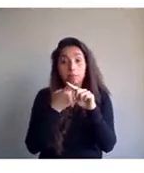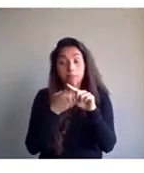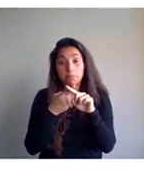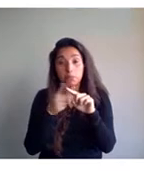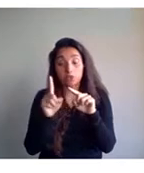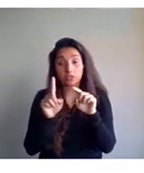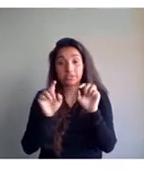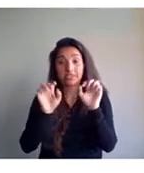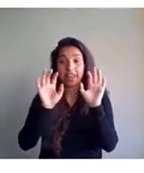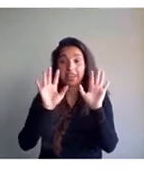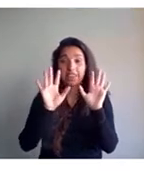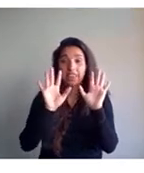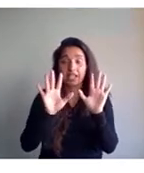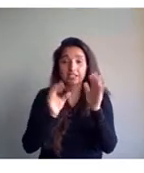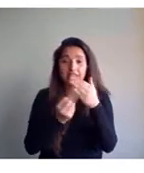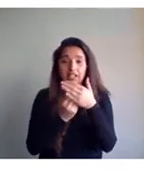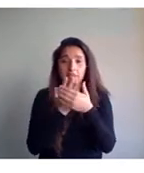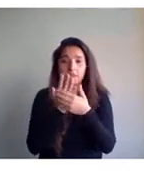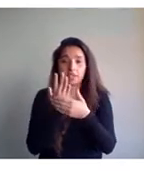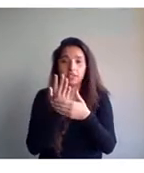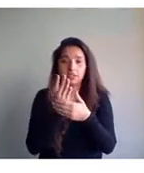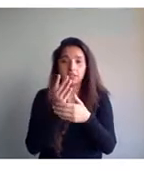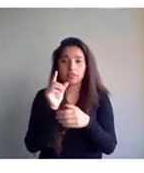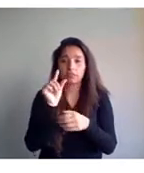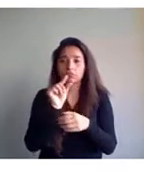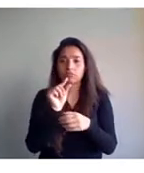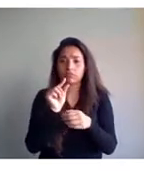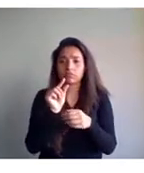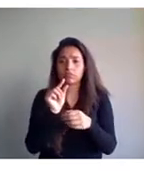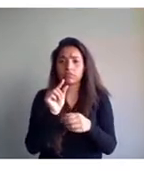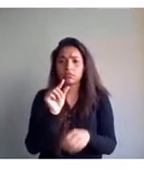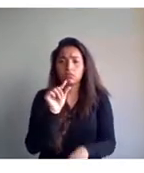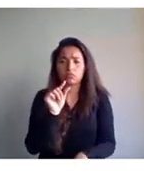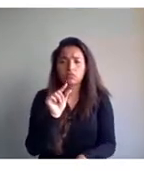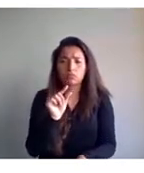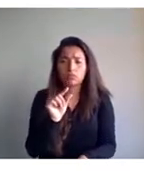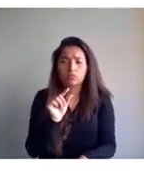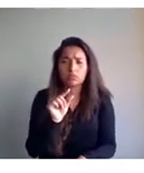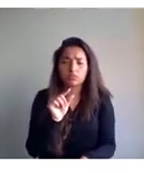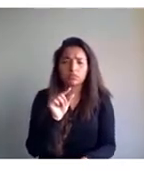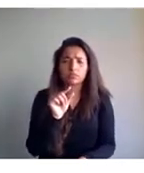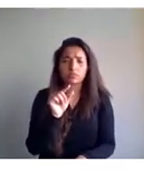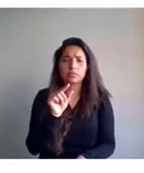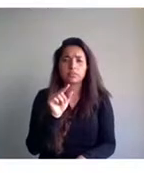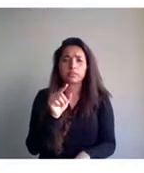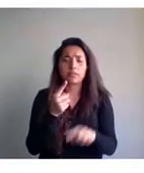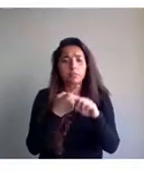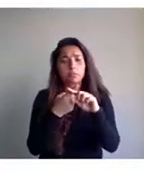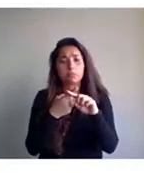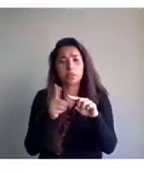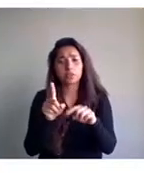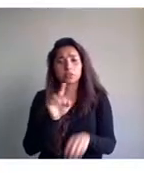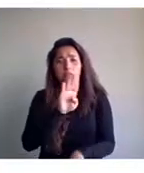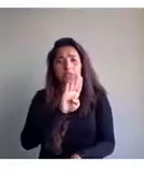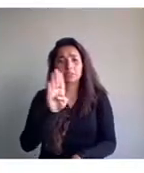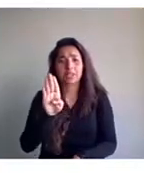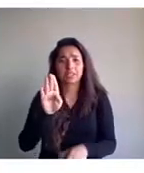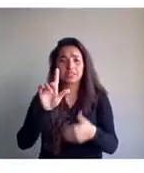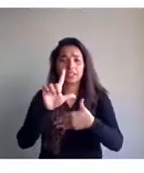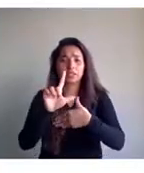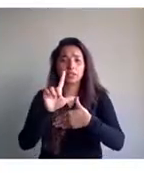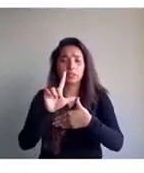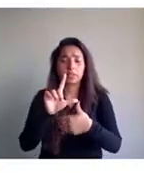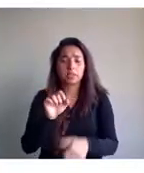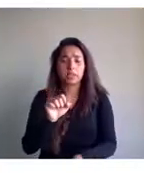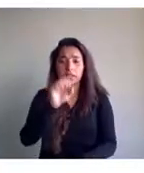un receso de un poco menos de una hora nuestra charla siguiente se llamará vez varias latinoamericanas de la mirada de colombia y